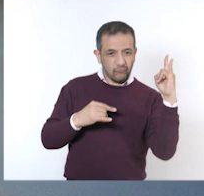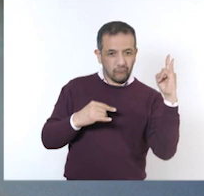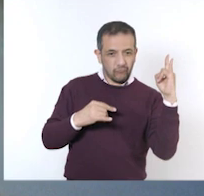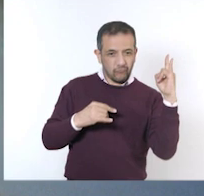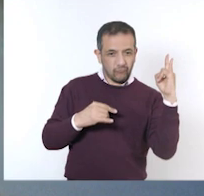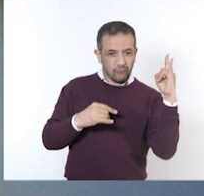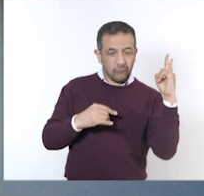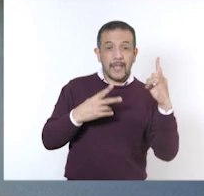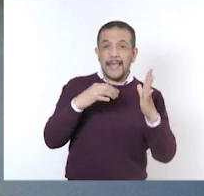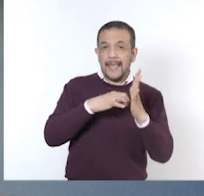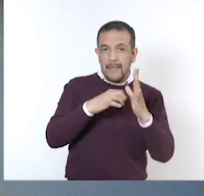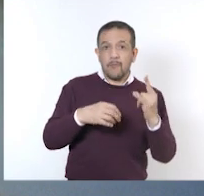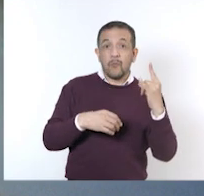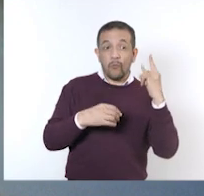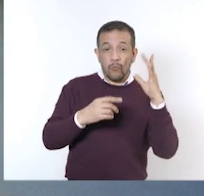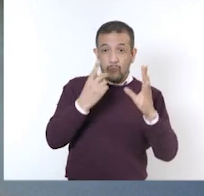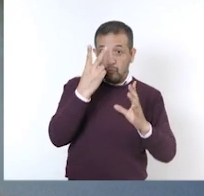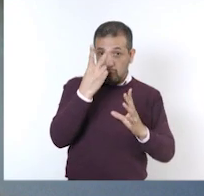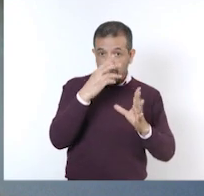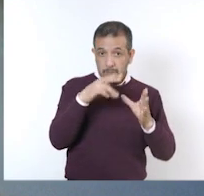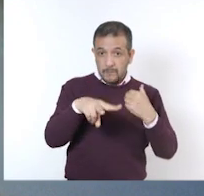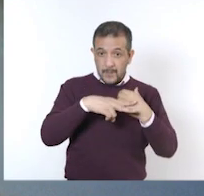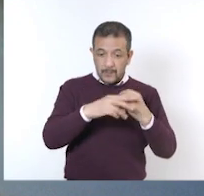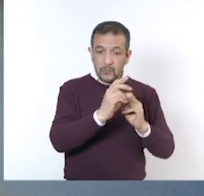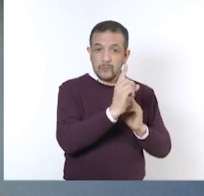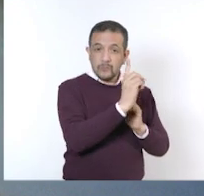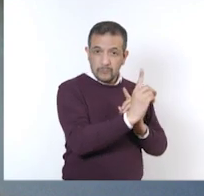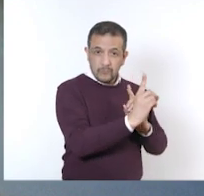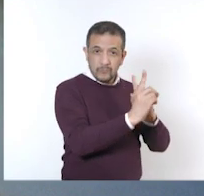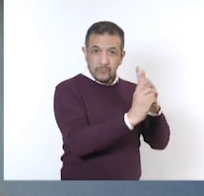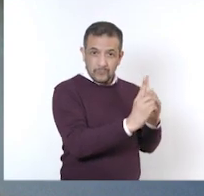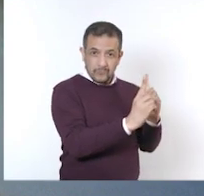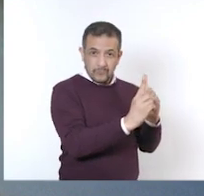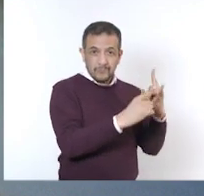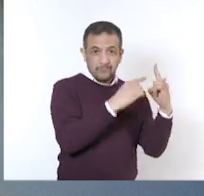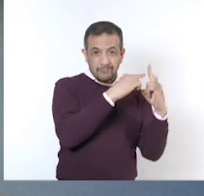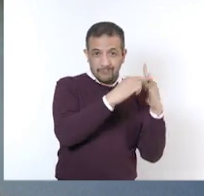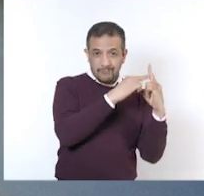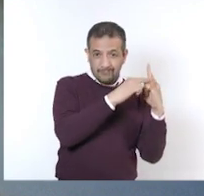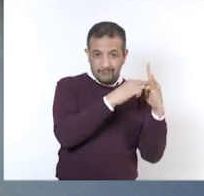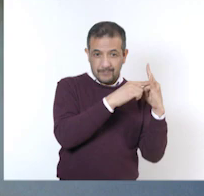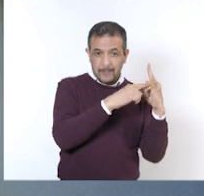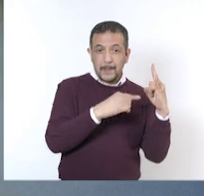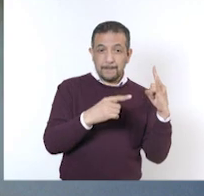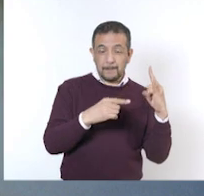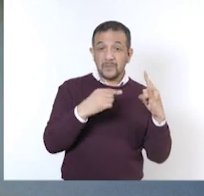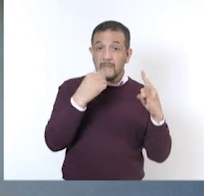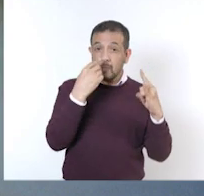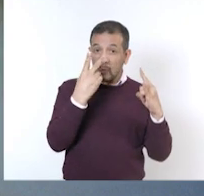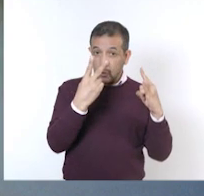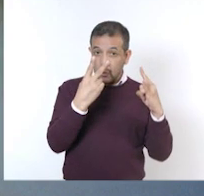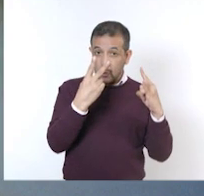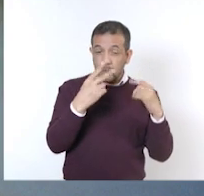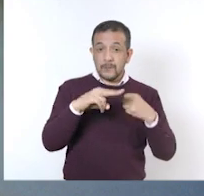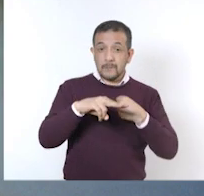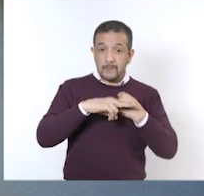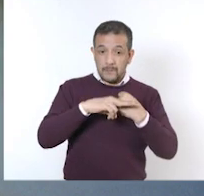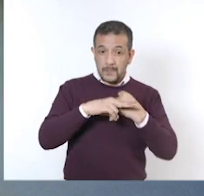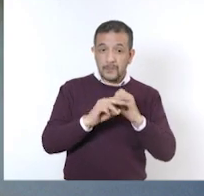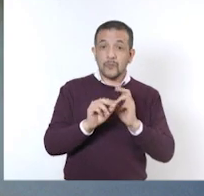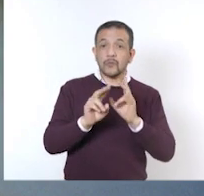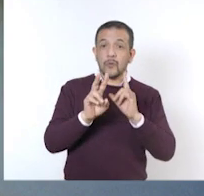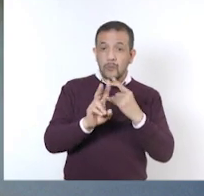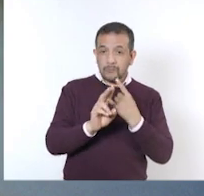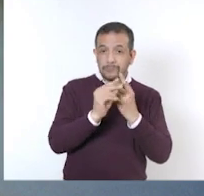portería. Vamos a poner 2 vasos, como si fueran portería, separados aproximadamente de un paso, y los otros 2 vasos los vamos a poner